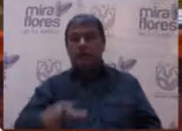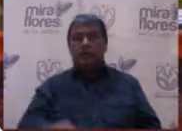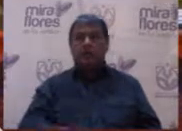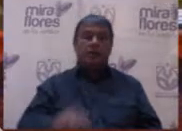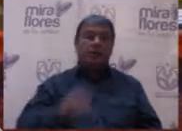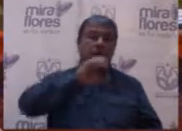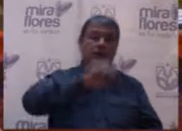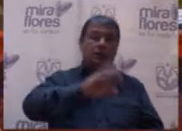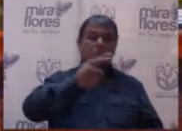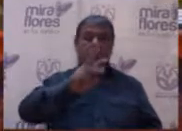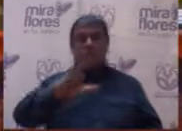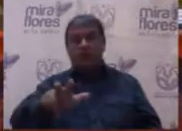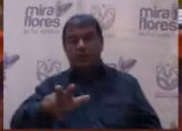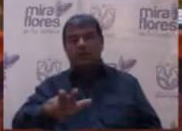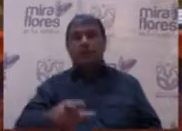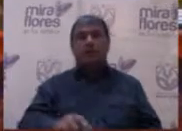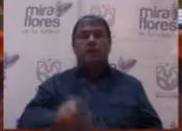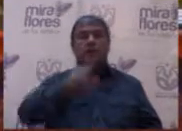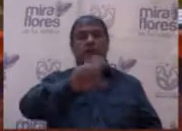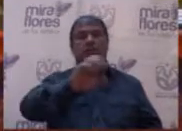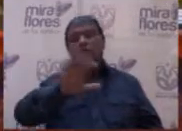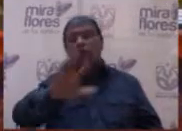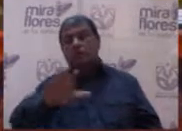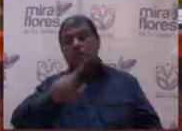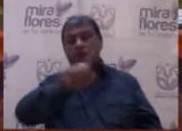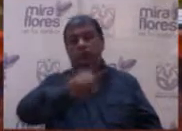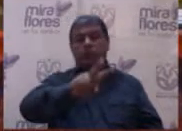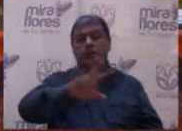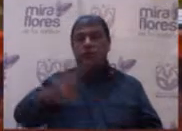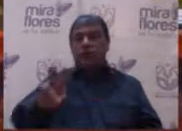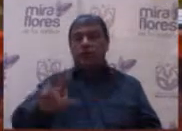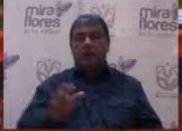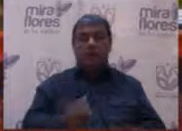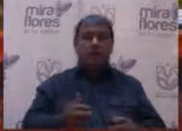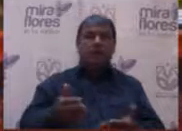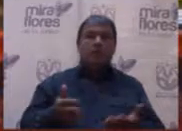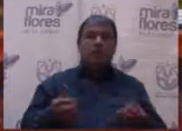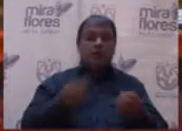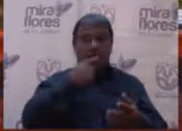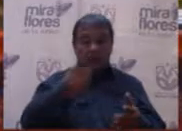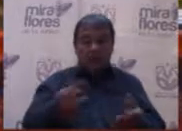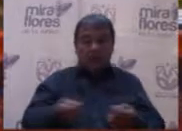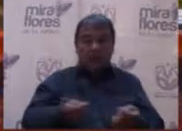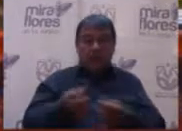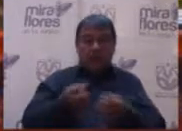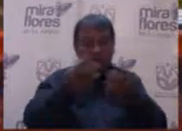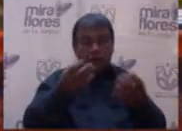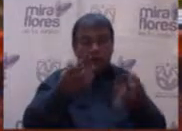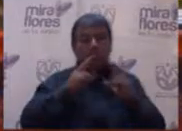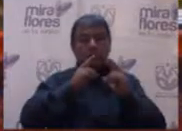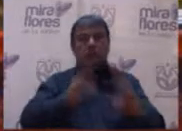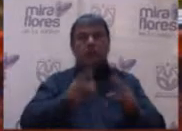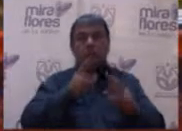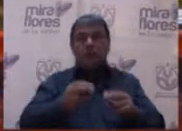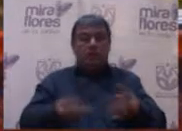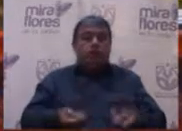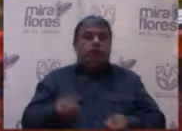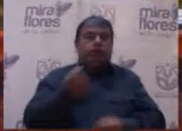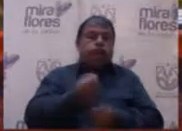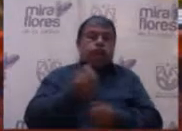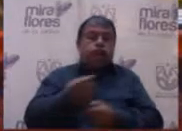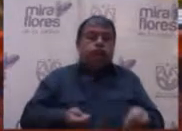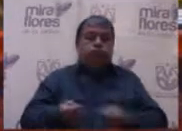el 063 y el 105 y el 127, a través de los cuales dicha gerencia informa sobre los resultados de gestión